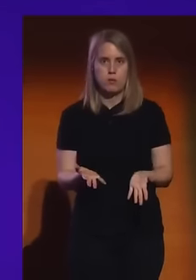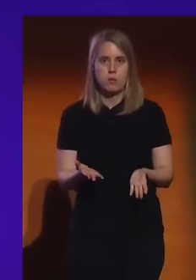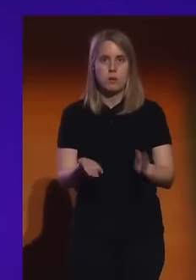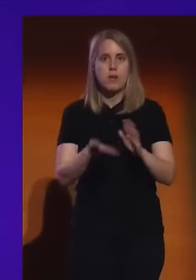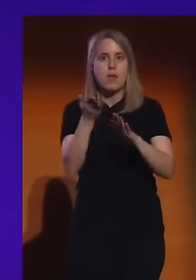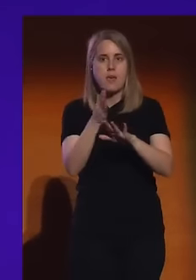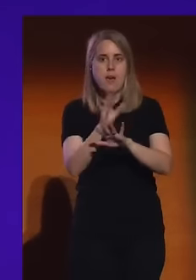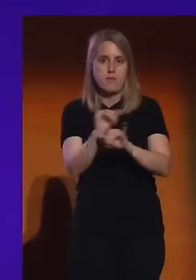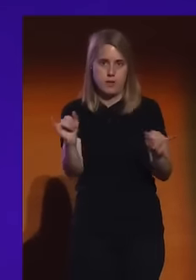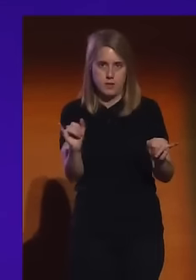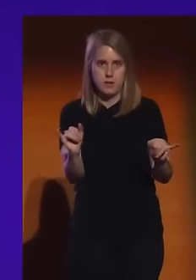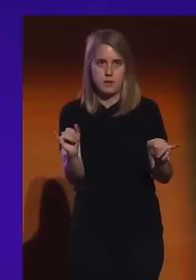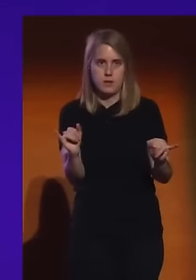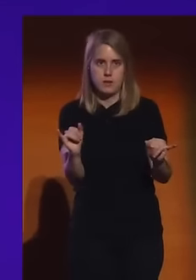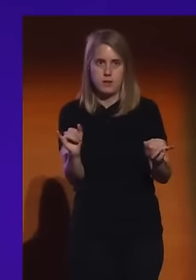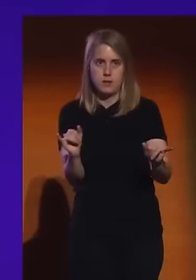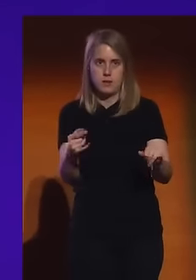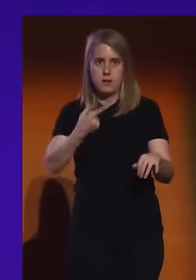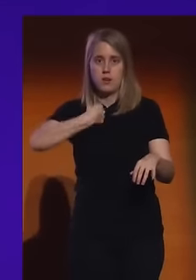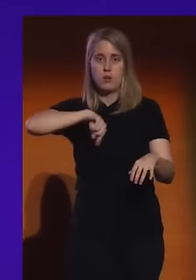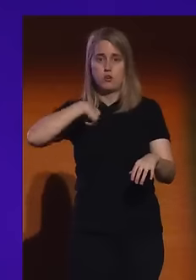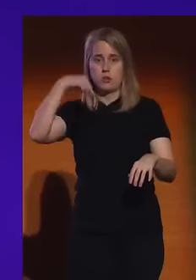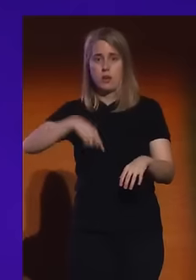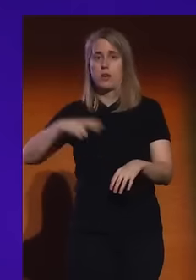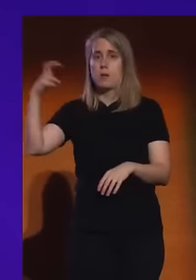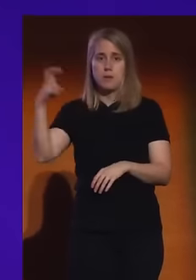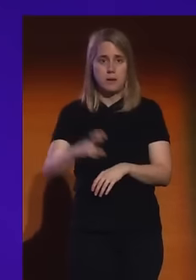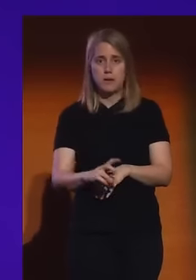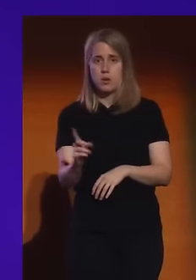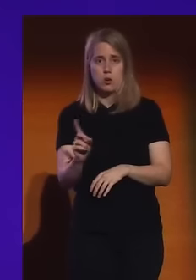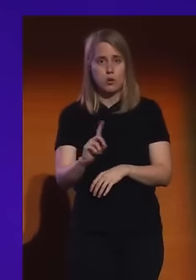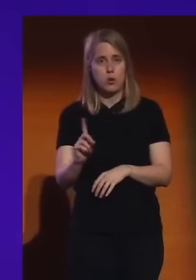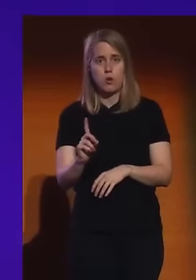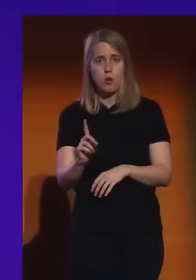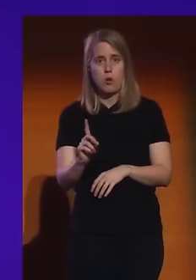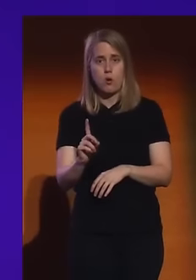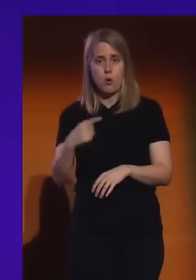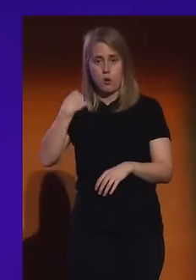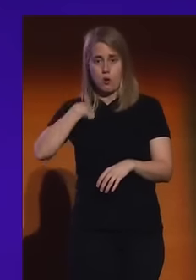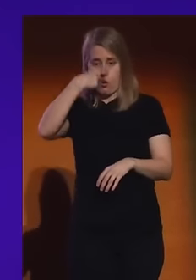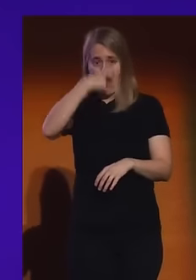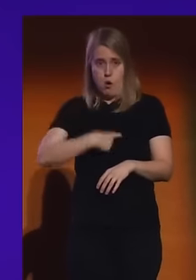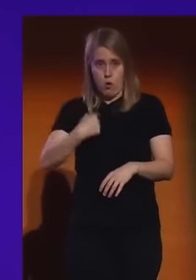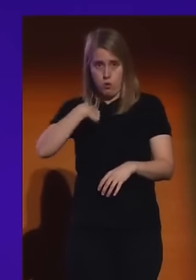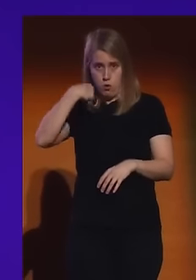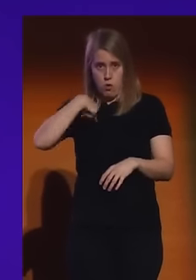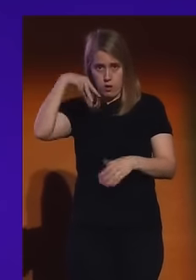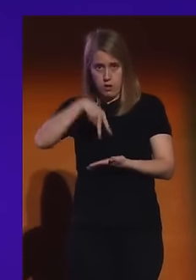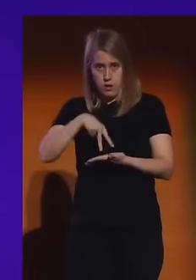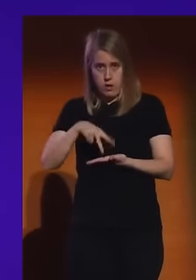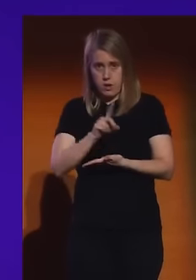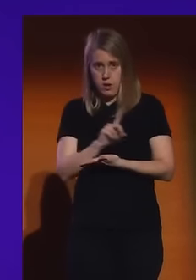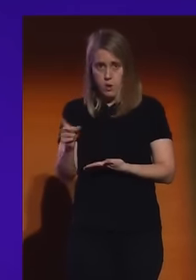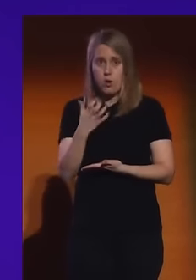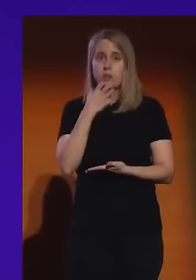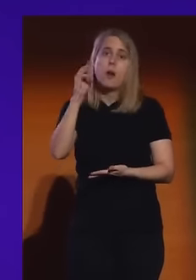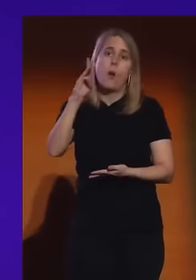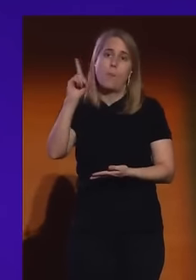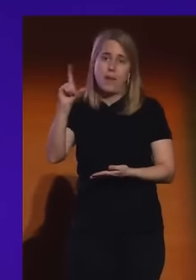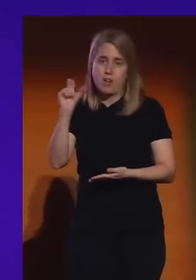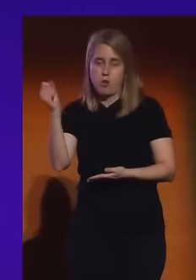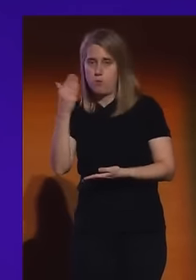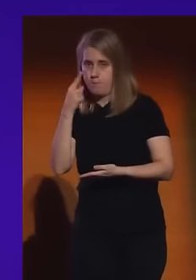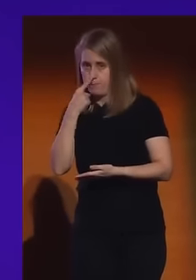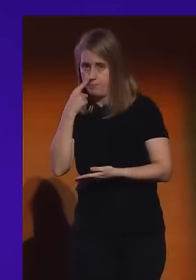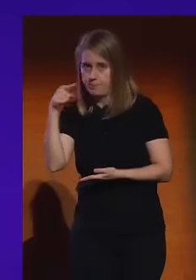eta buk atzen d ezin El torriko eta ni ez nz hemen egongo etao e